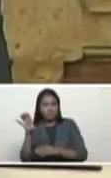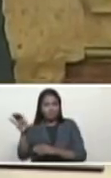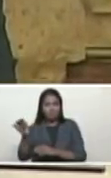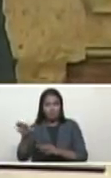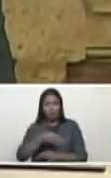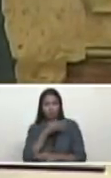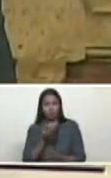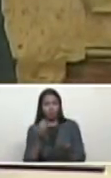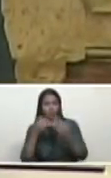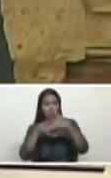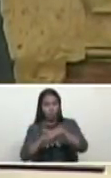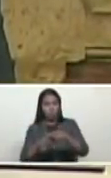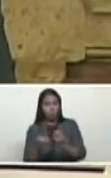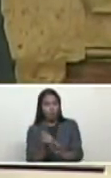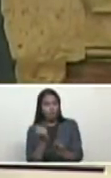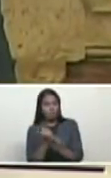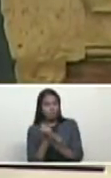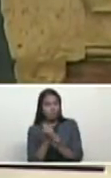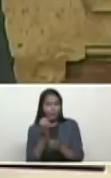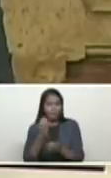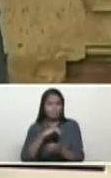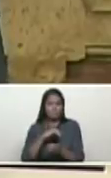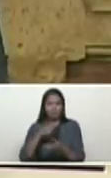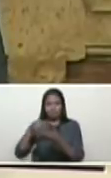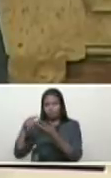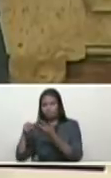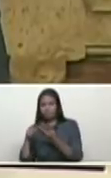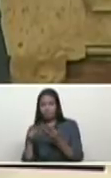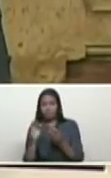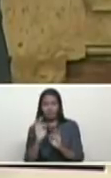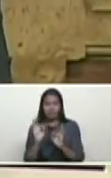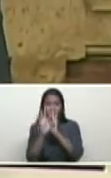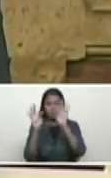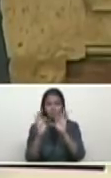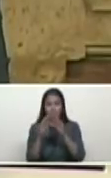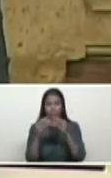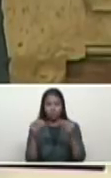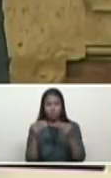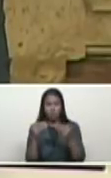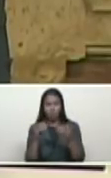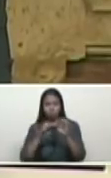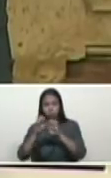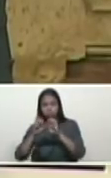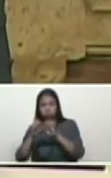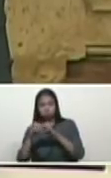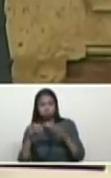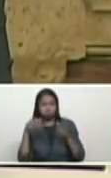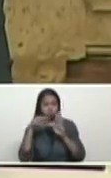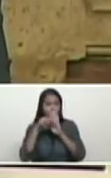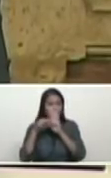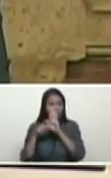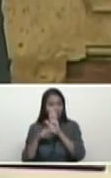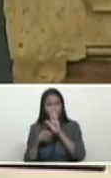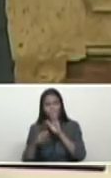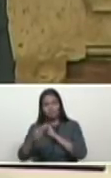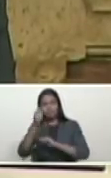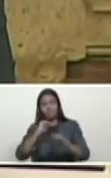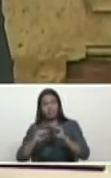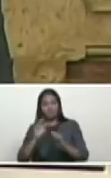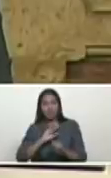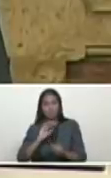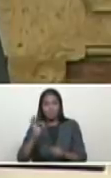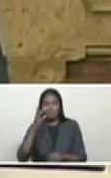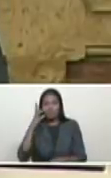sociedad hay conceptos muy claros elaborado por el consejo de defensa y seguridad de la nación